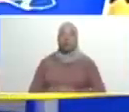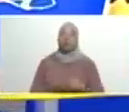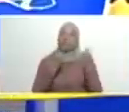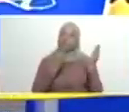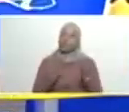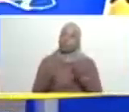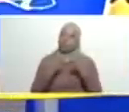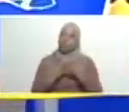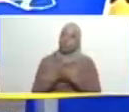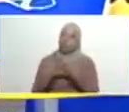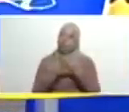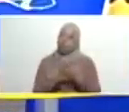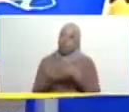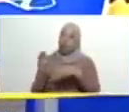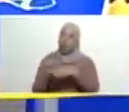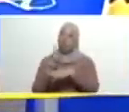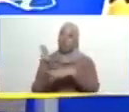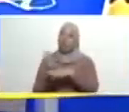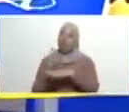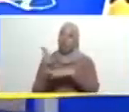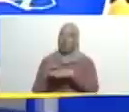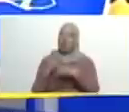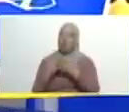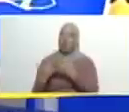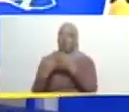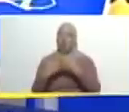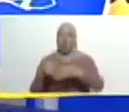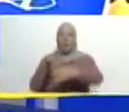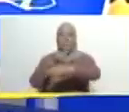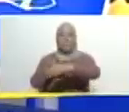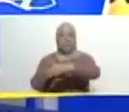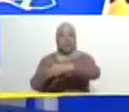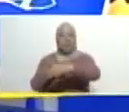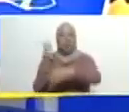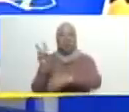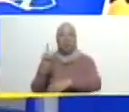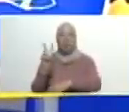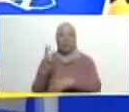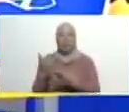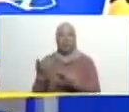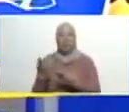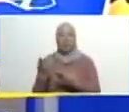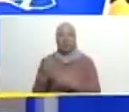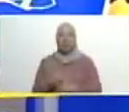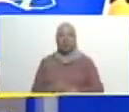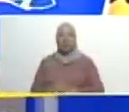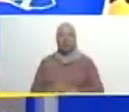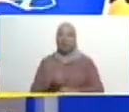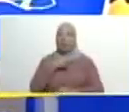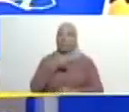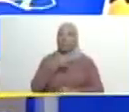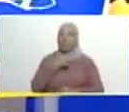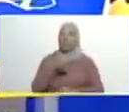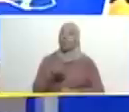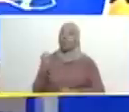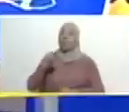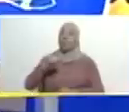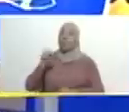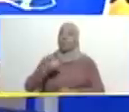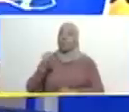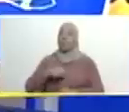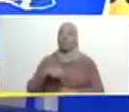vengan estudiantes de Barbados a estudiar medicina a Venezuela. Una oferta en